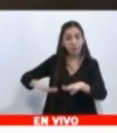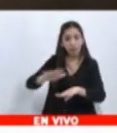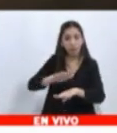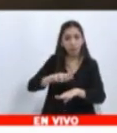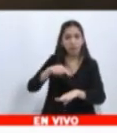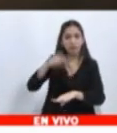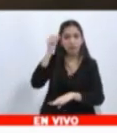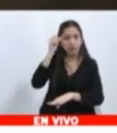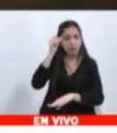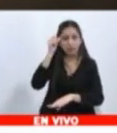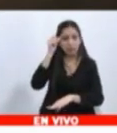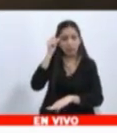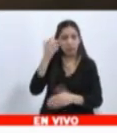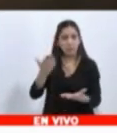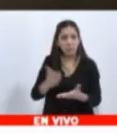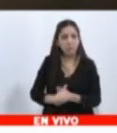el Paraguay